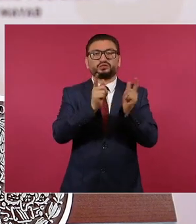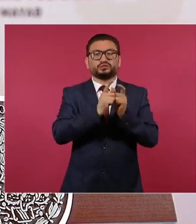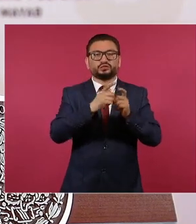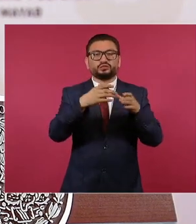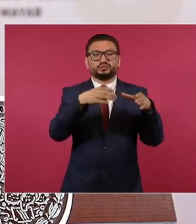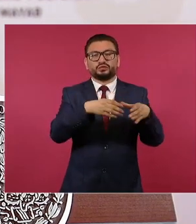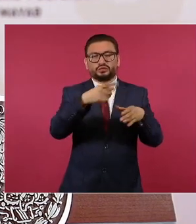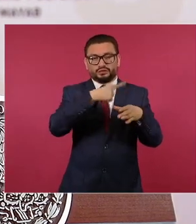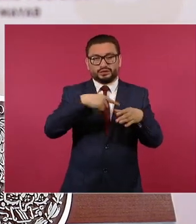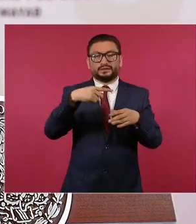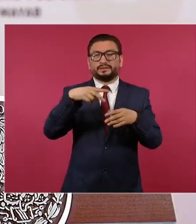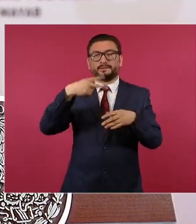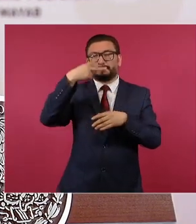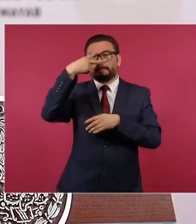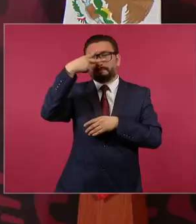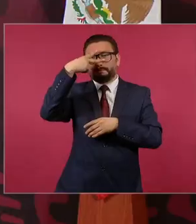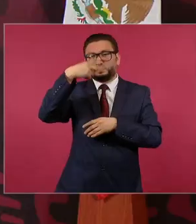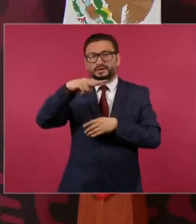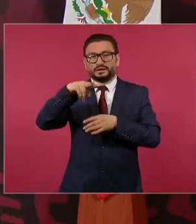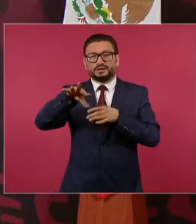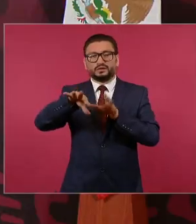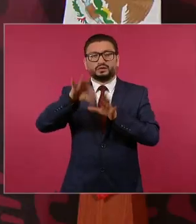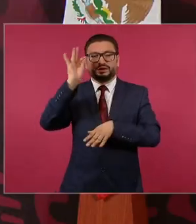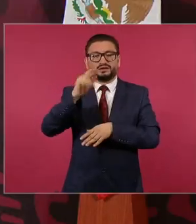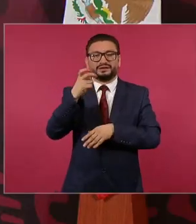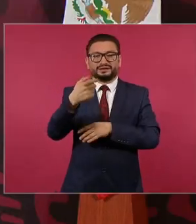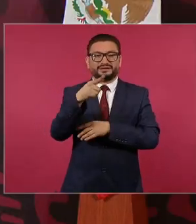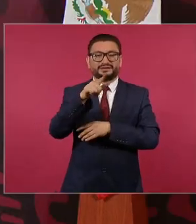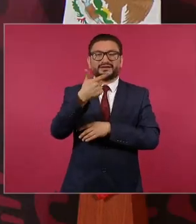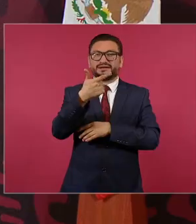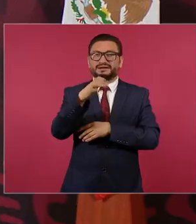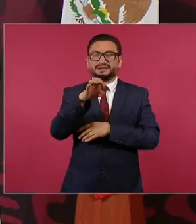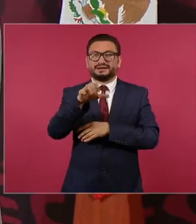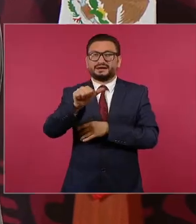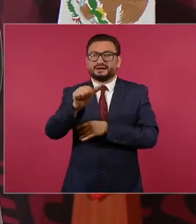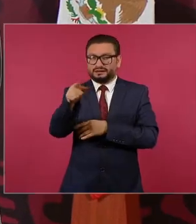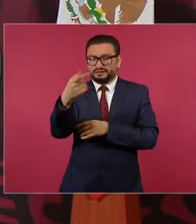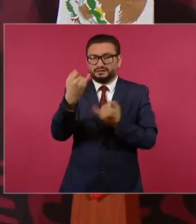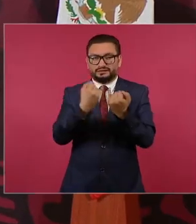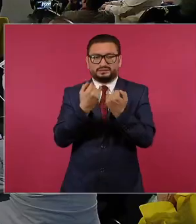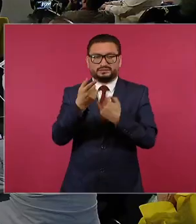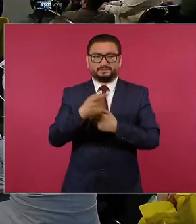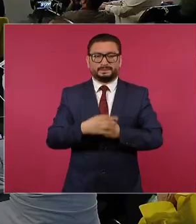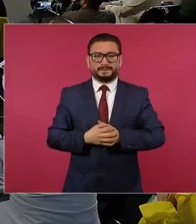Y México elige, pero GEISA es.